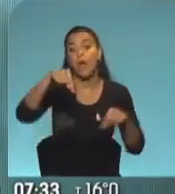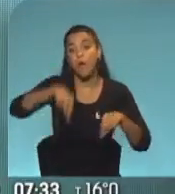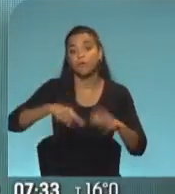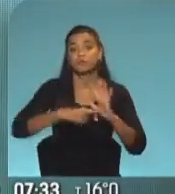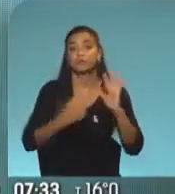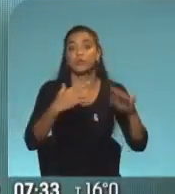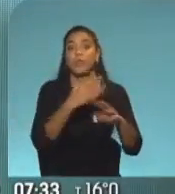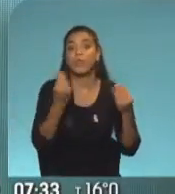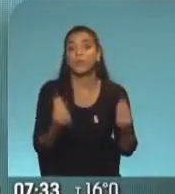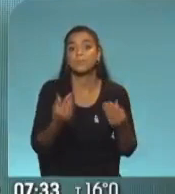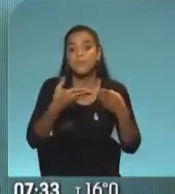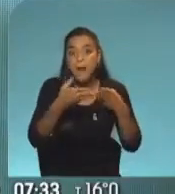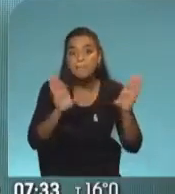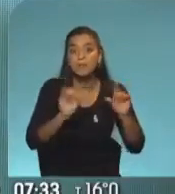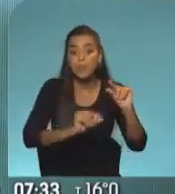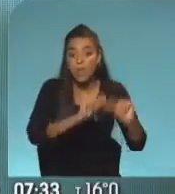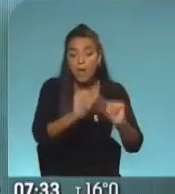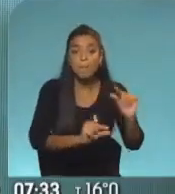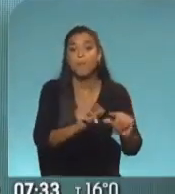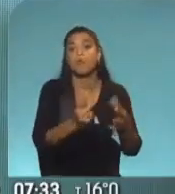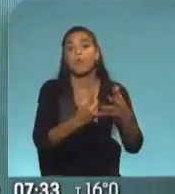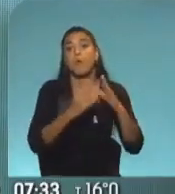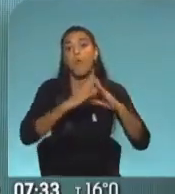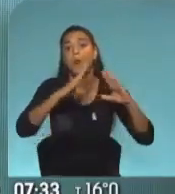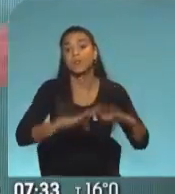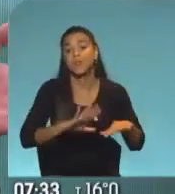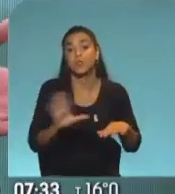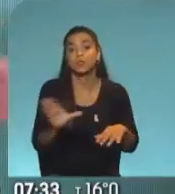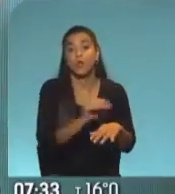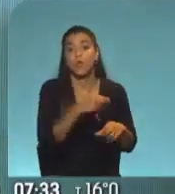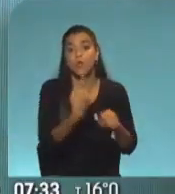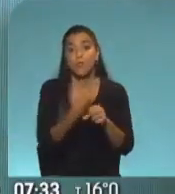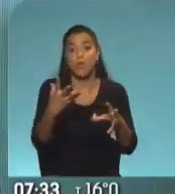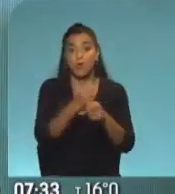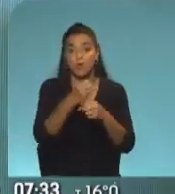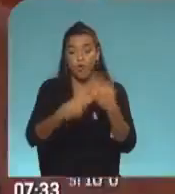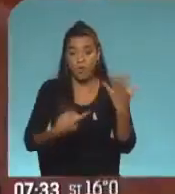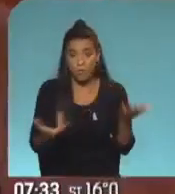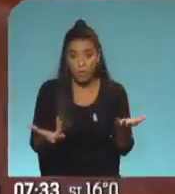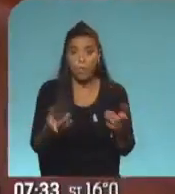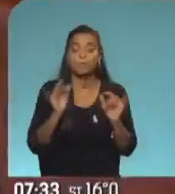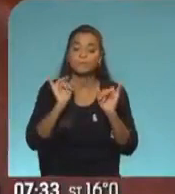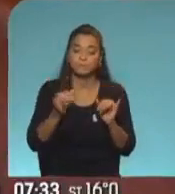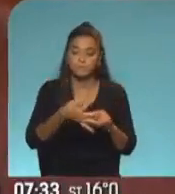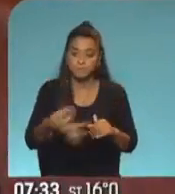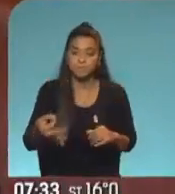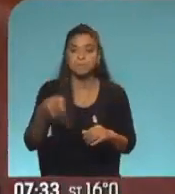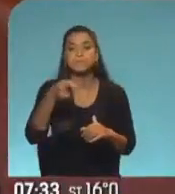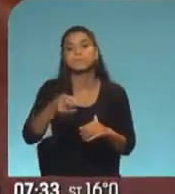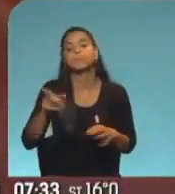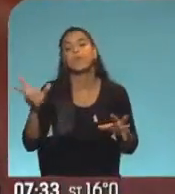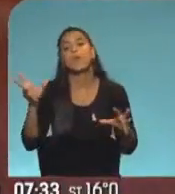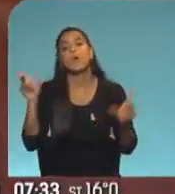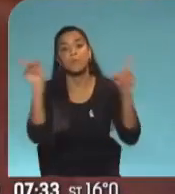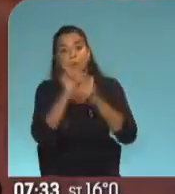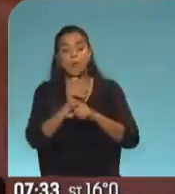ciudad de Buenos Aires, una apertura gradual de la cuarentena y no todo el mundo puede subirse arriba un colectivo. Vero, exactamente, esto es así, ¿no? Y ese conflicto entre la